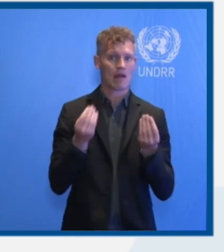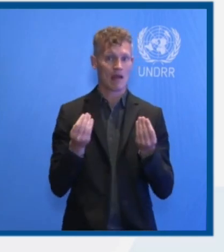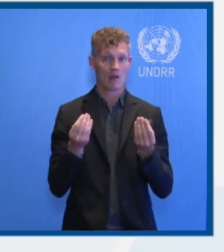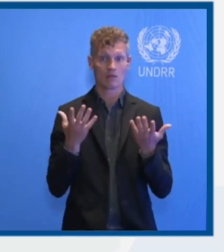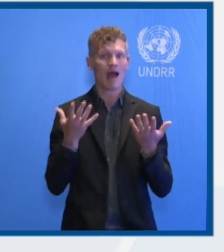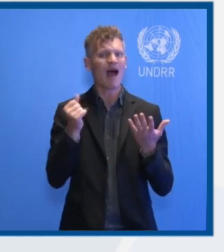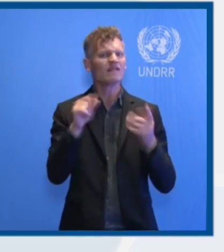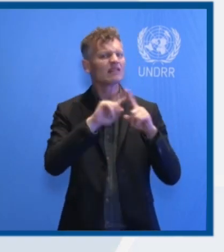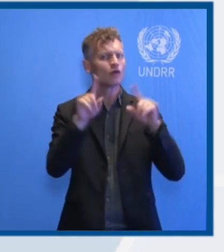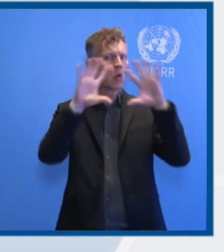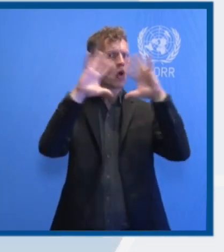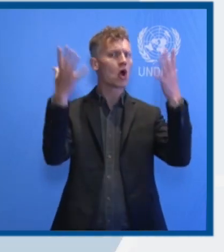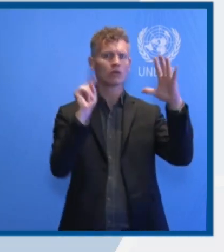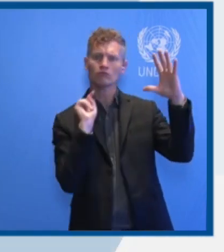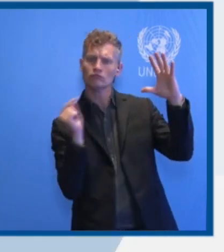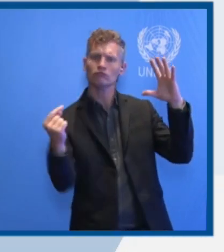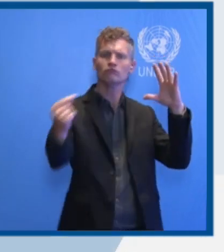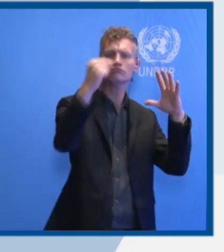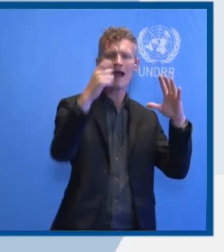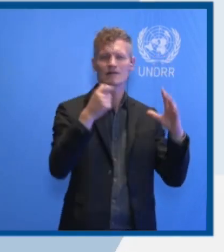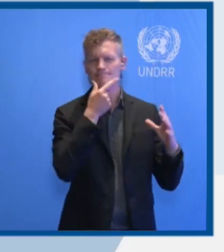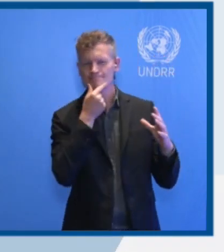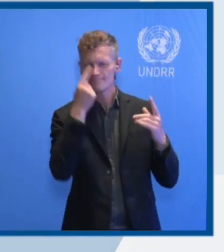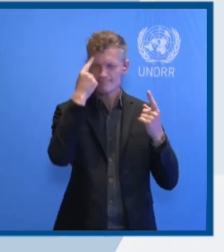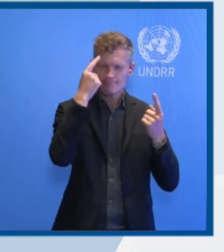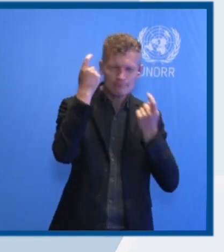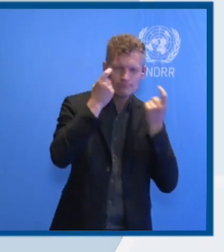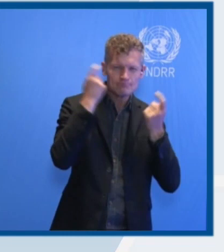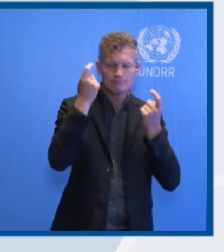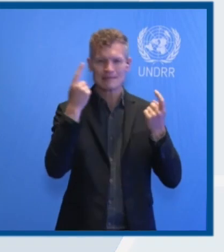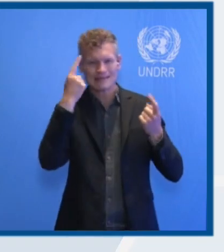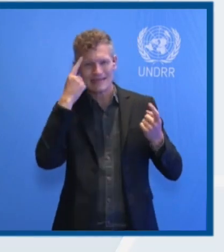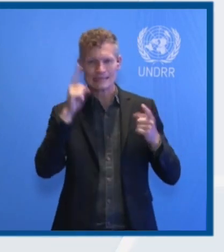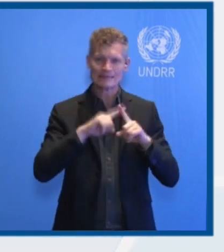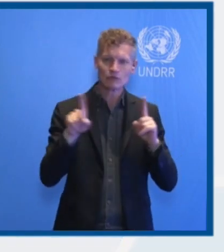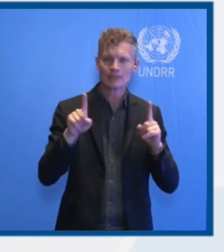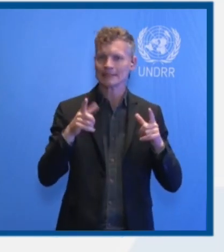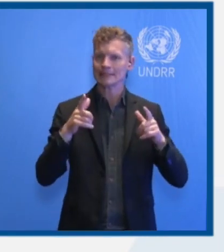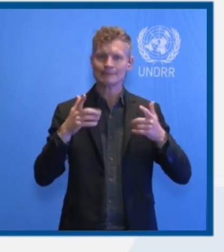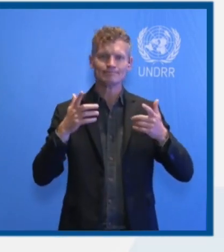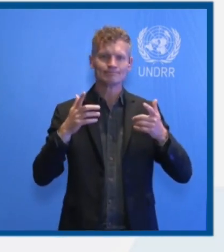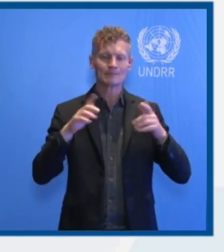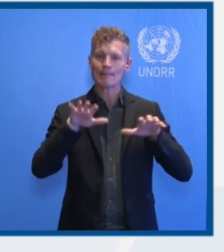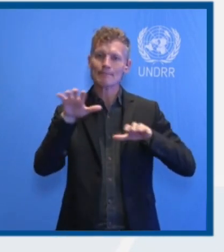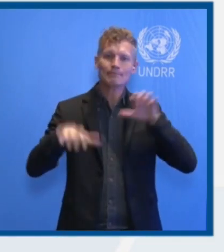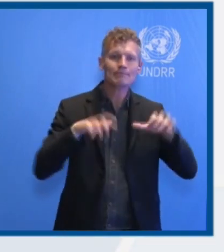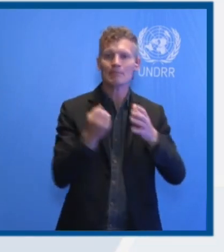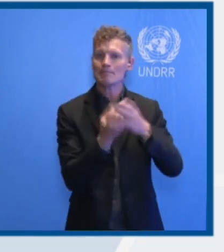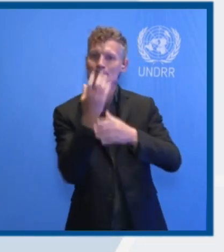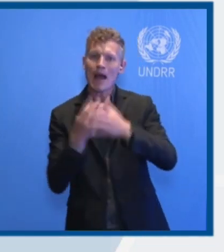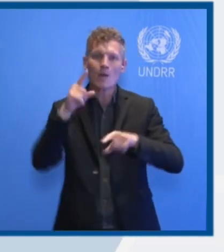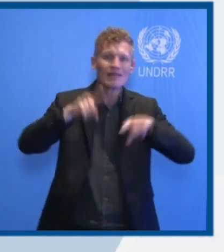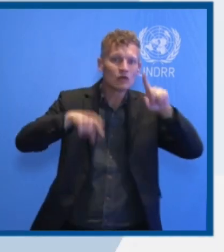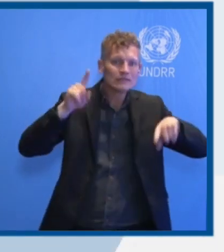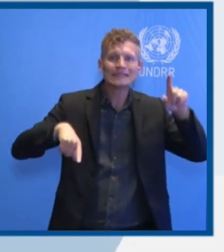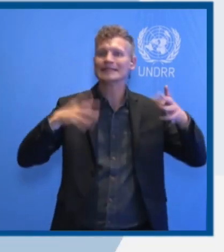del riesgo, cambio climático y biodiversidad, pero sobre todo tenemos una oportunidad única de promover nuevas alternativas económicas